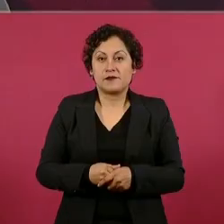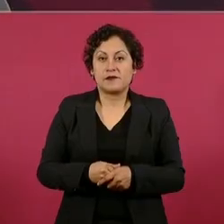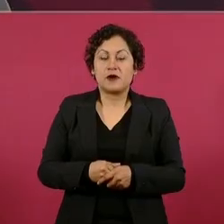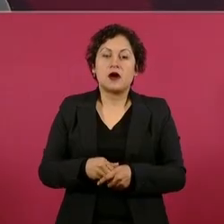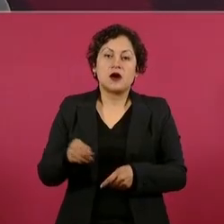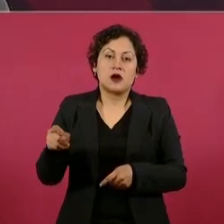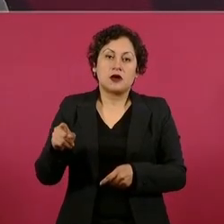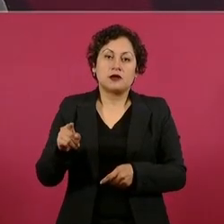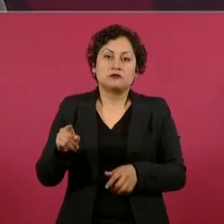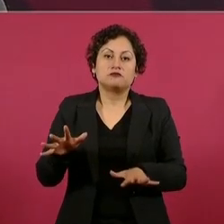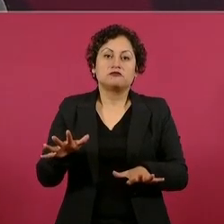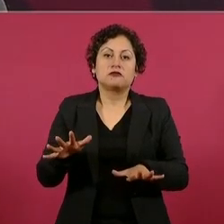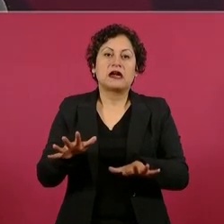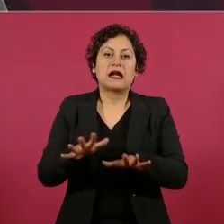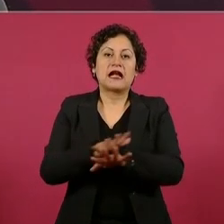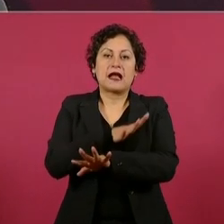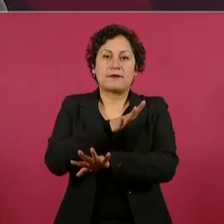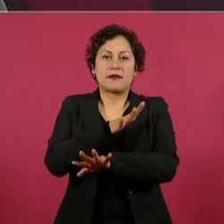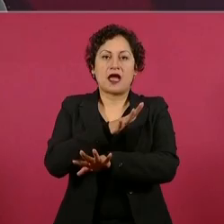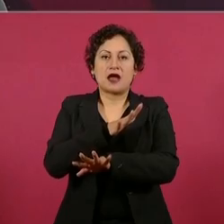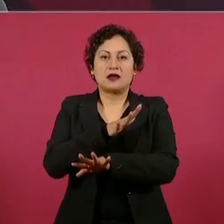luego porfirista,